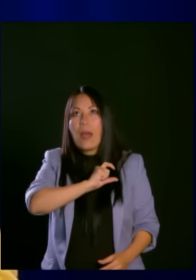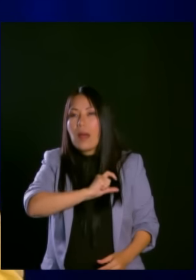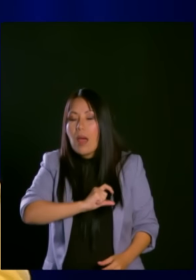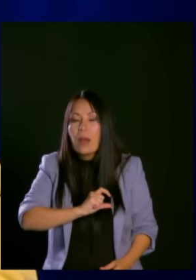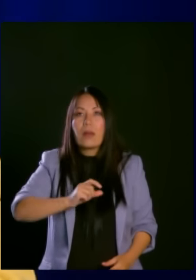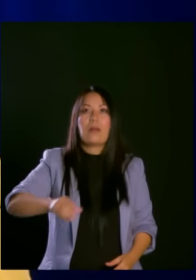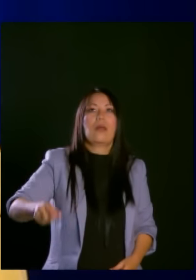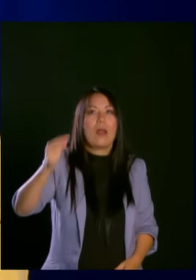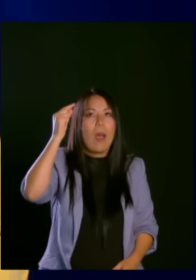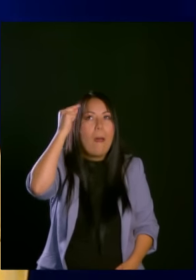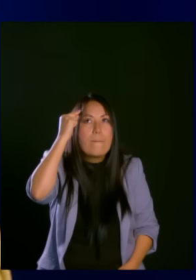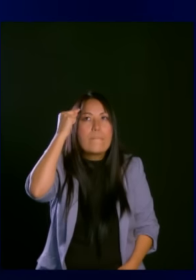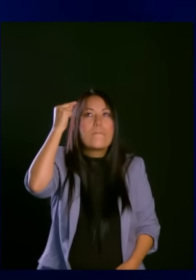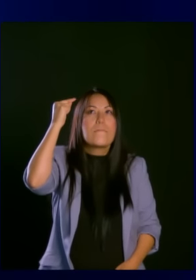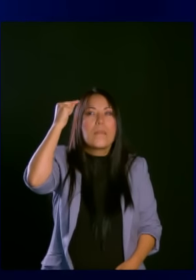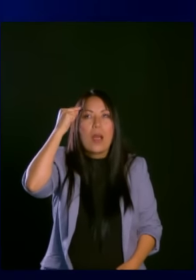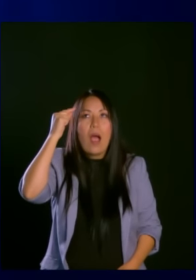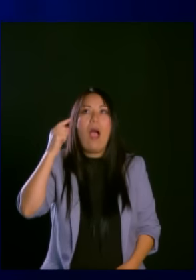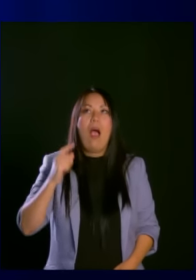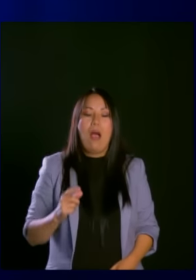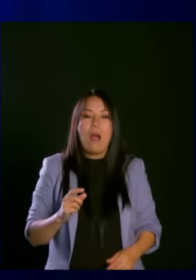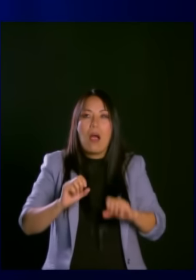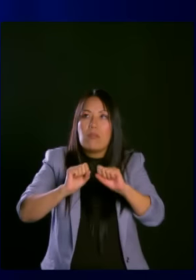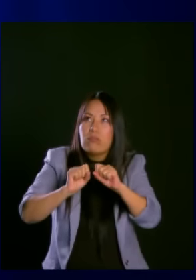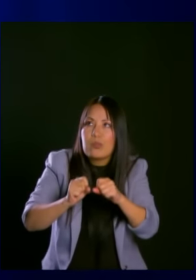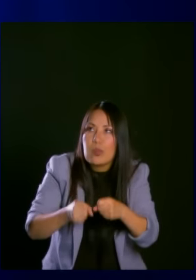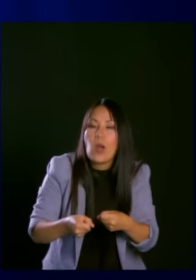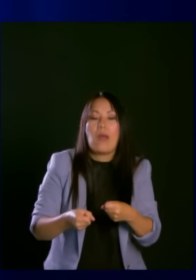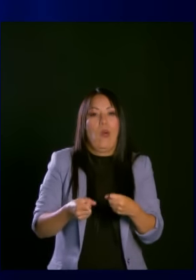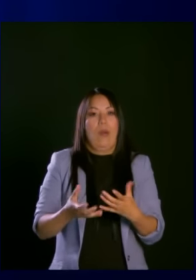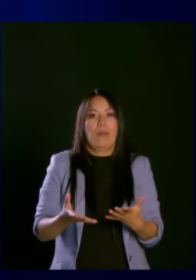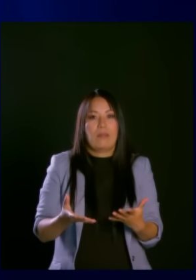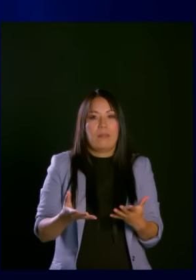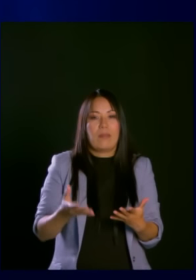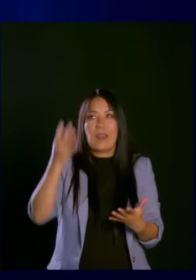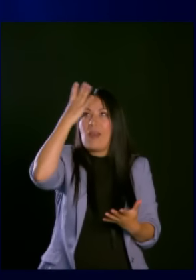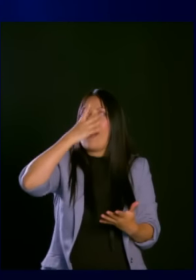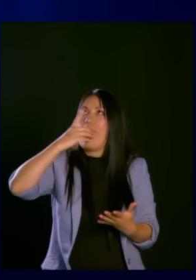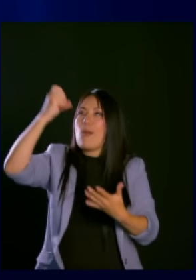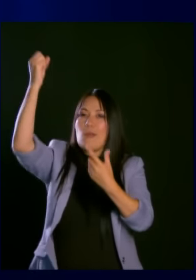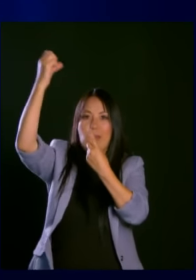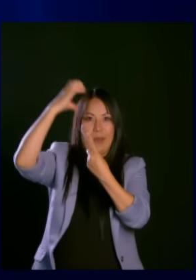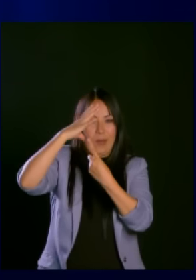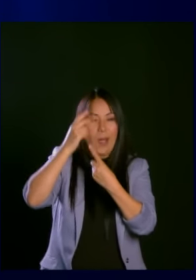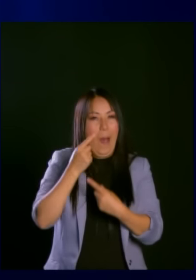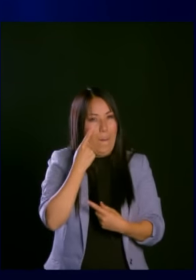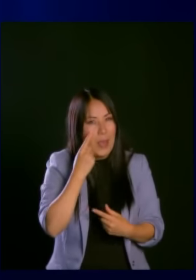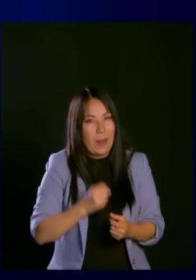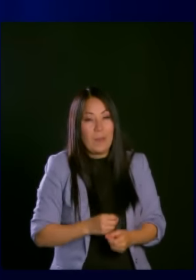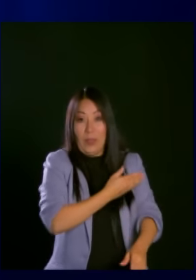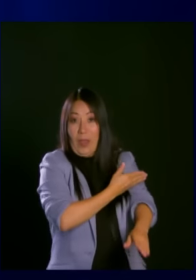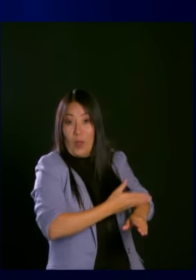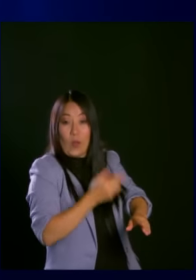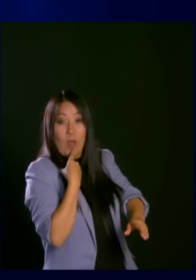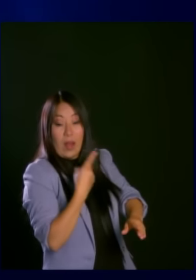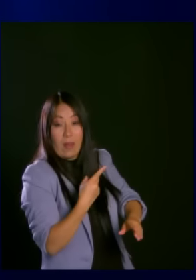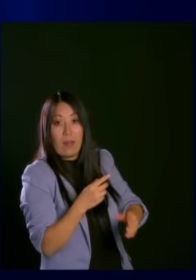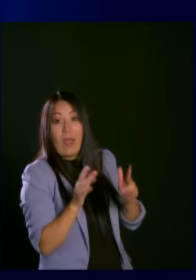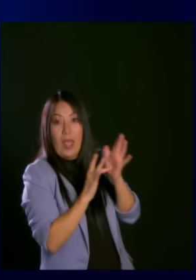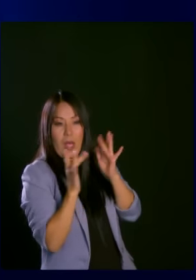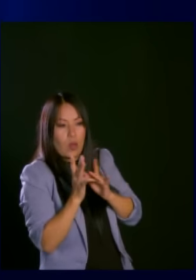te va a bendecir. Pero este hombre, Jesús le dice, nadie va a hacer esa torre si antes